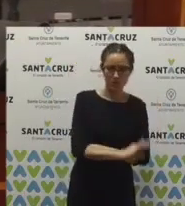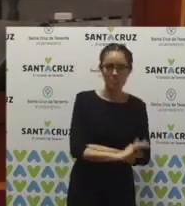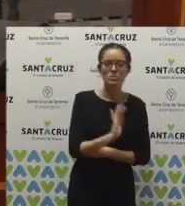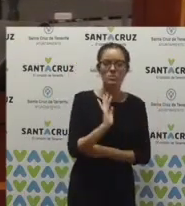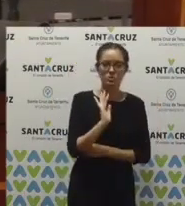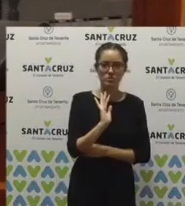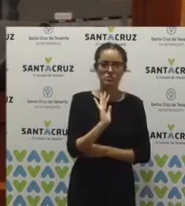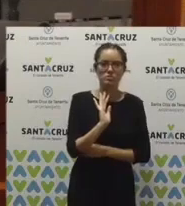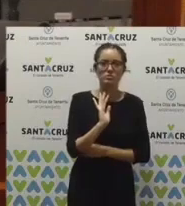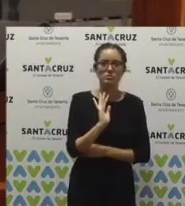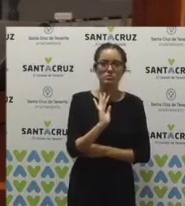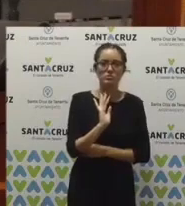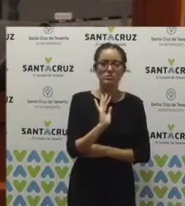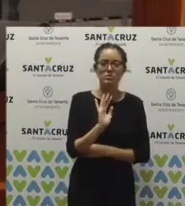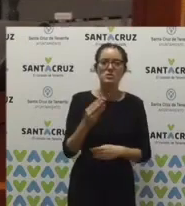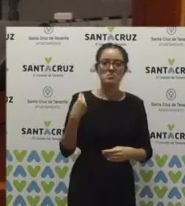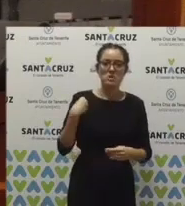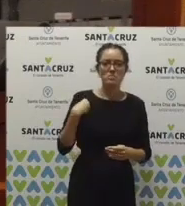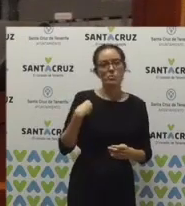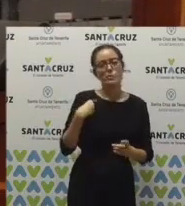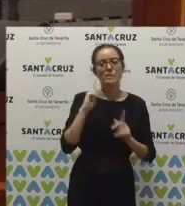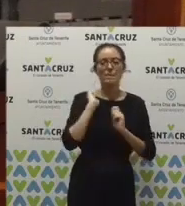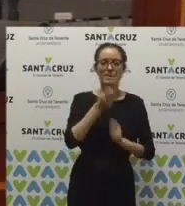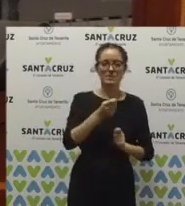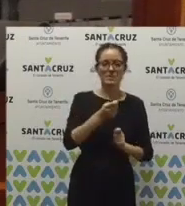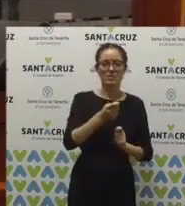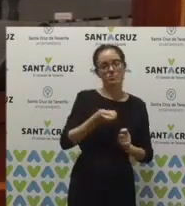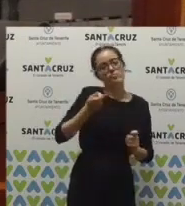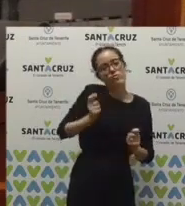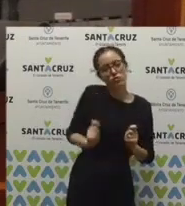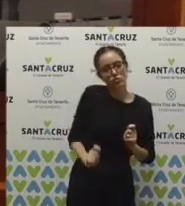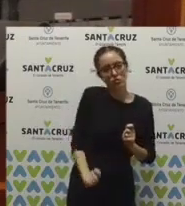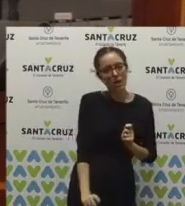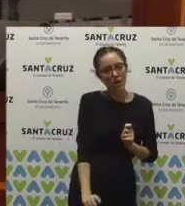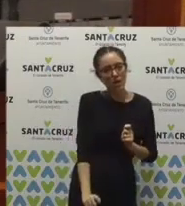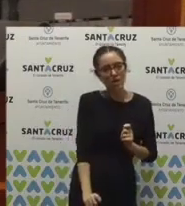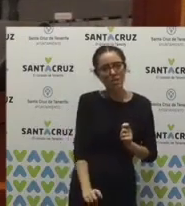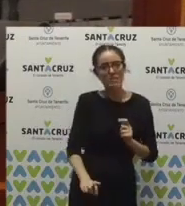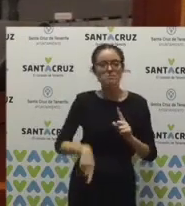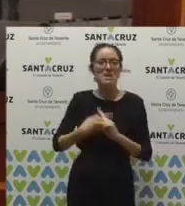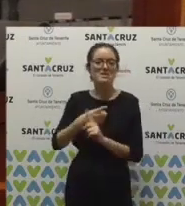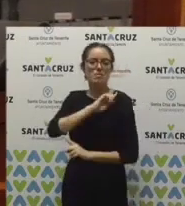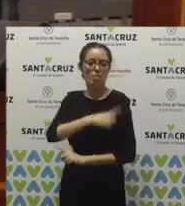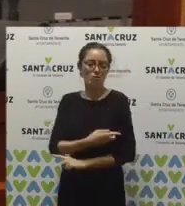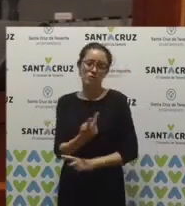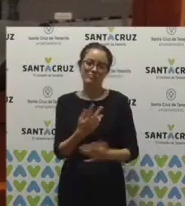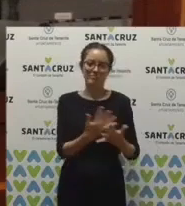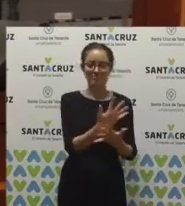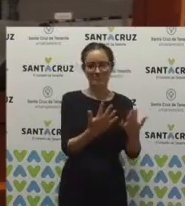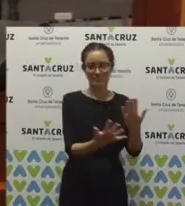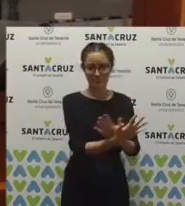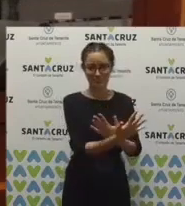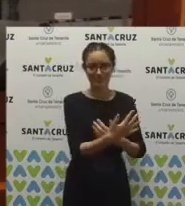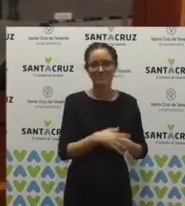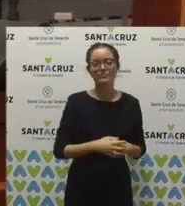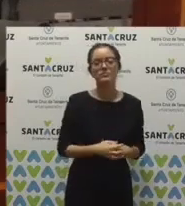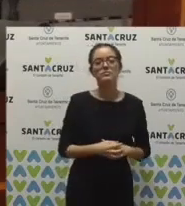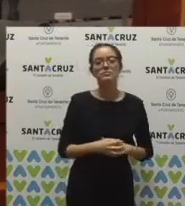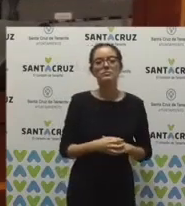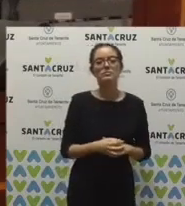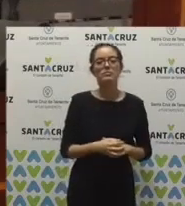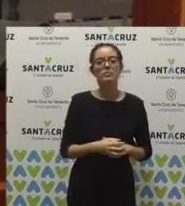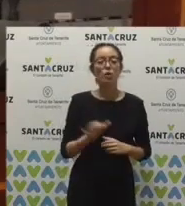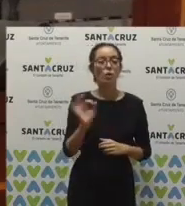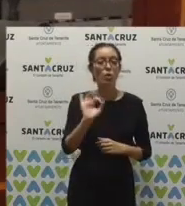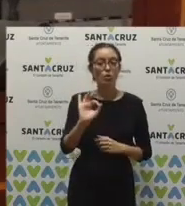el uso profesional de la pesca profesional con el deportivo o también a la única